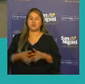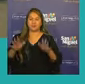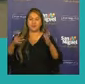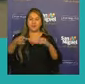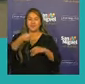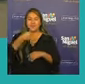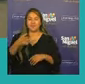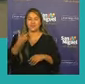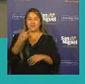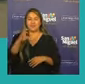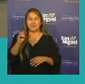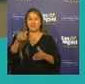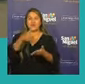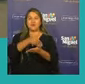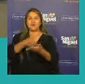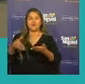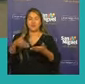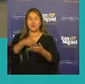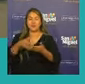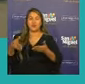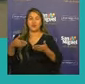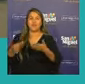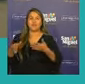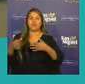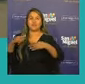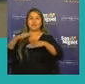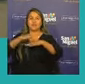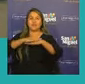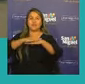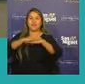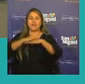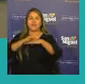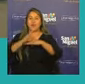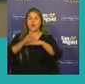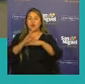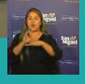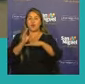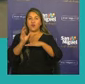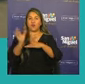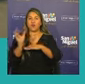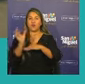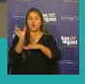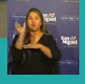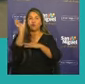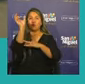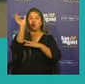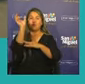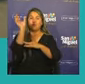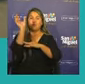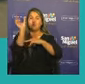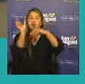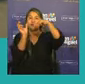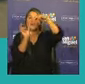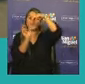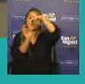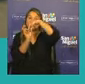$180 millones en el camión hidroelevador de que cuando llegamos no tenía repuesto y ya logramos que sea una